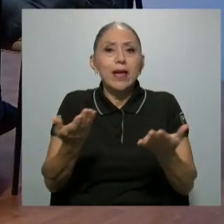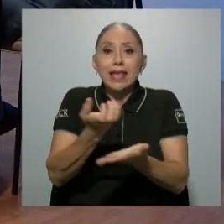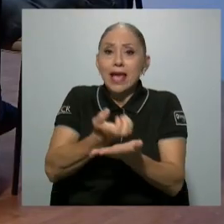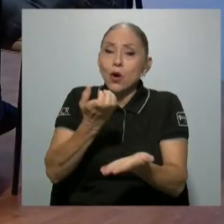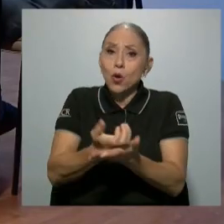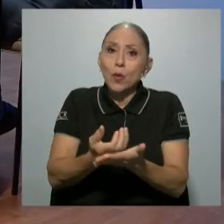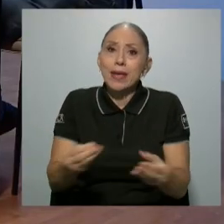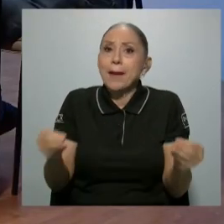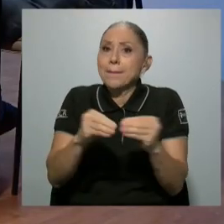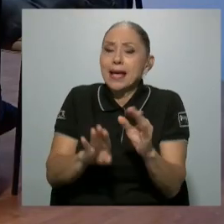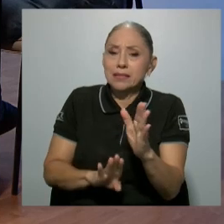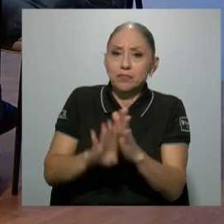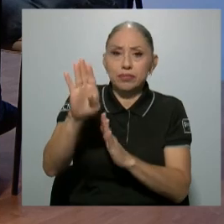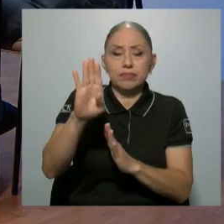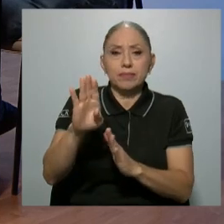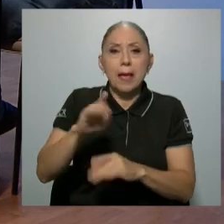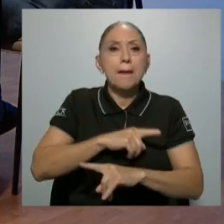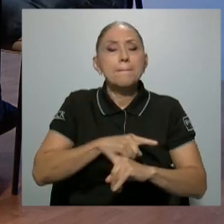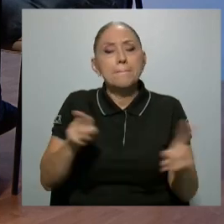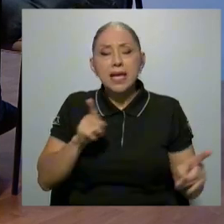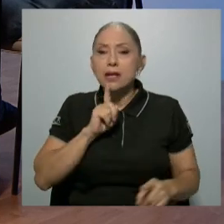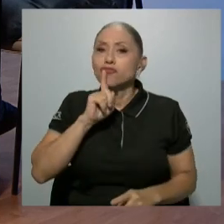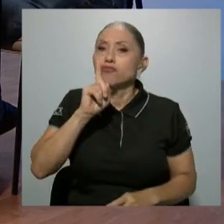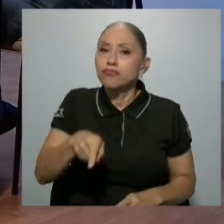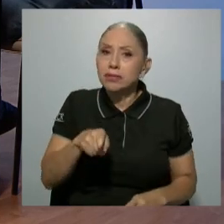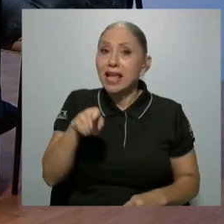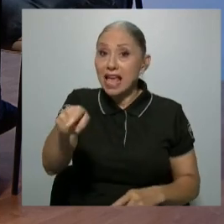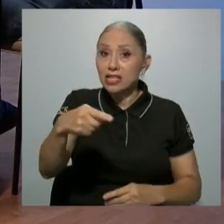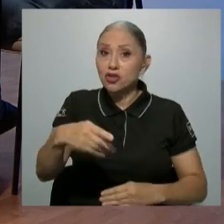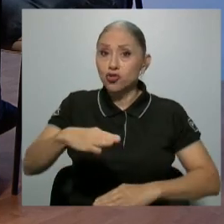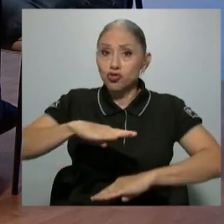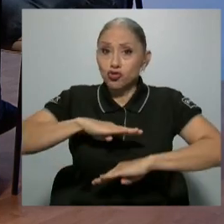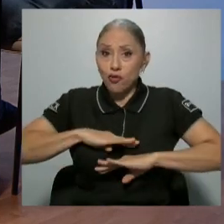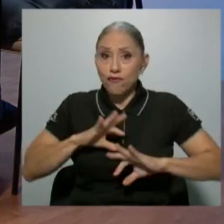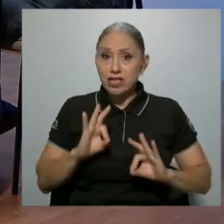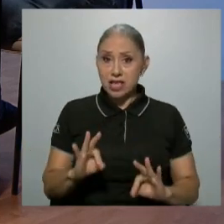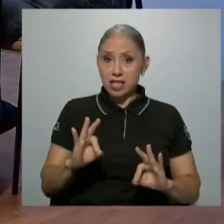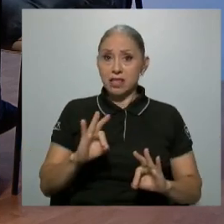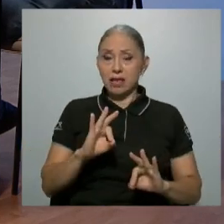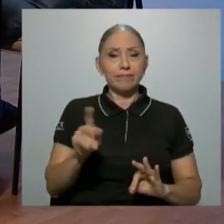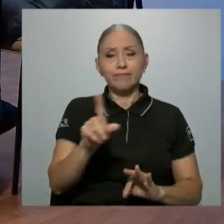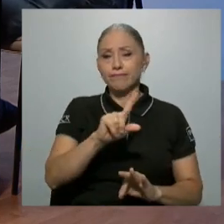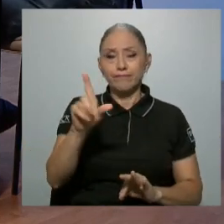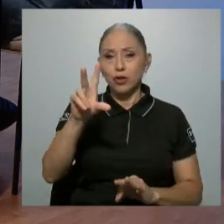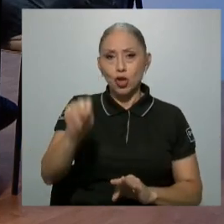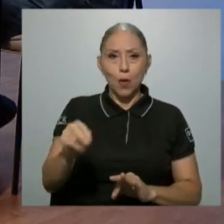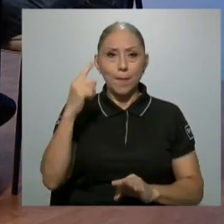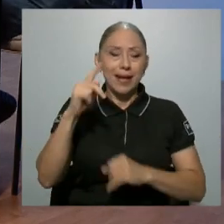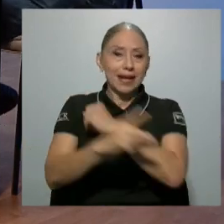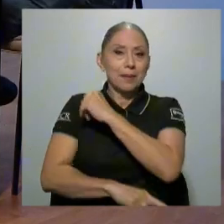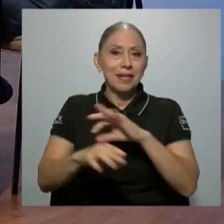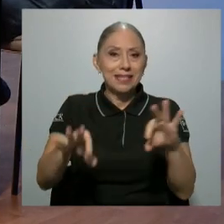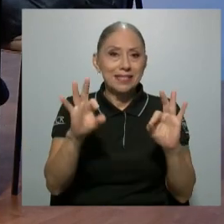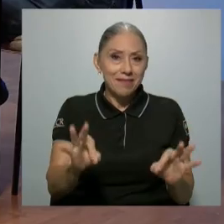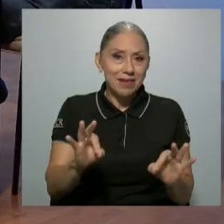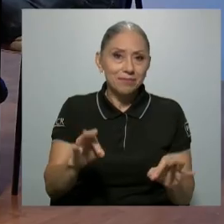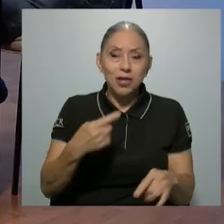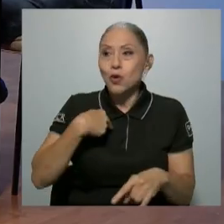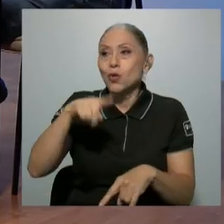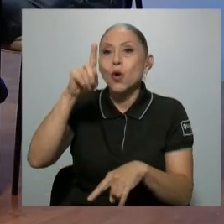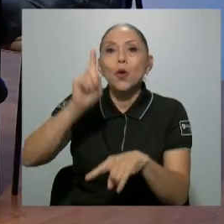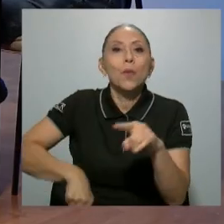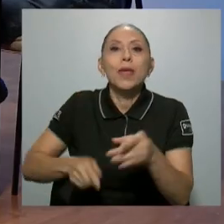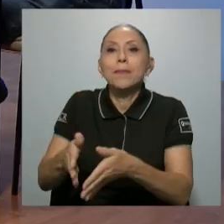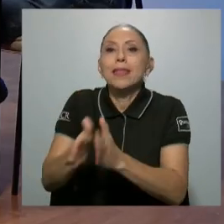más. Pero ciertamente eso no es suficiente para que todo el país esté bien. Y uno no puede pedirle peras al olmo, ¿verdad? Es decir,